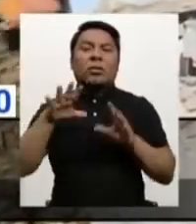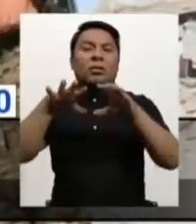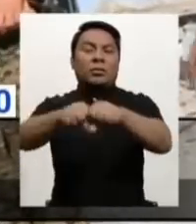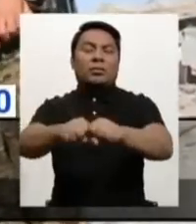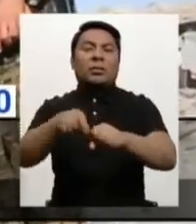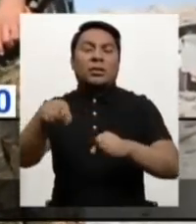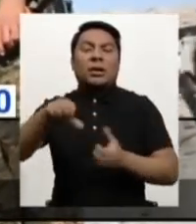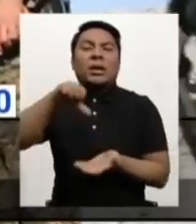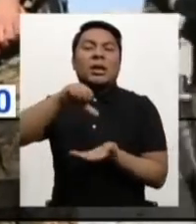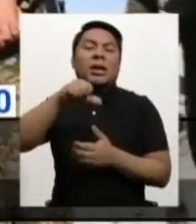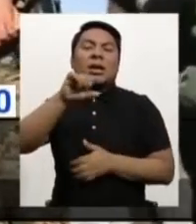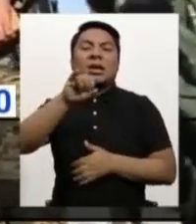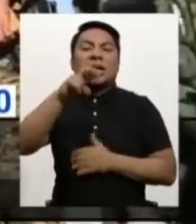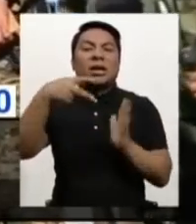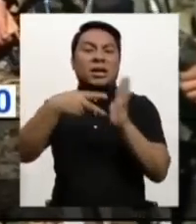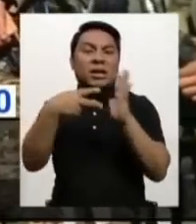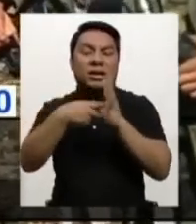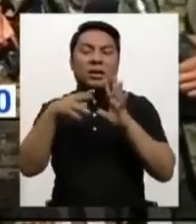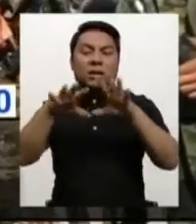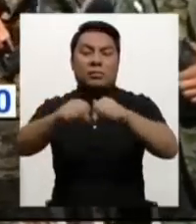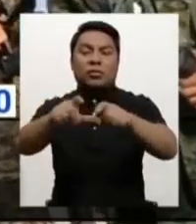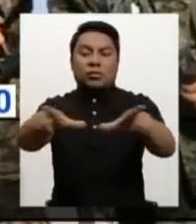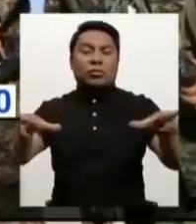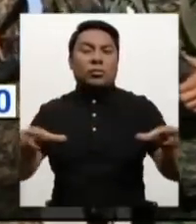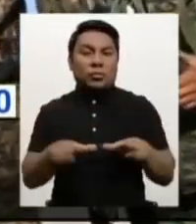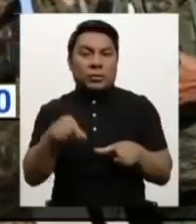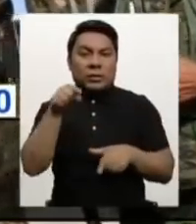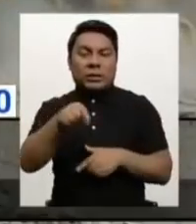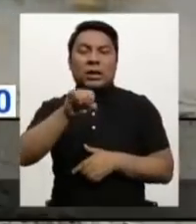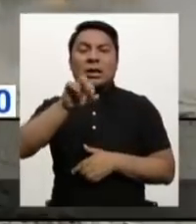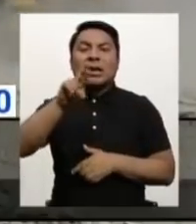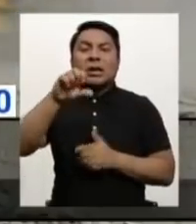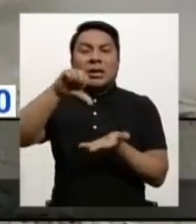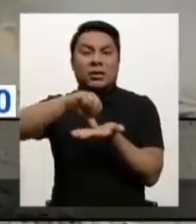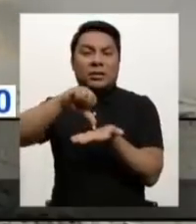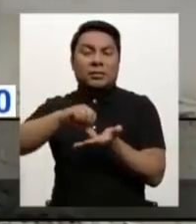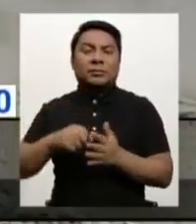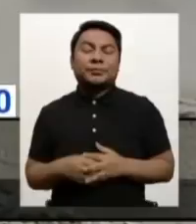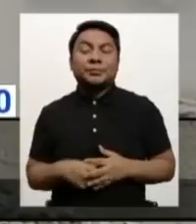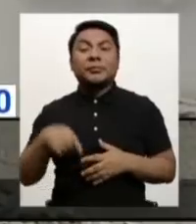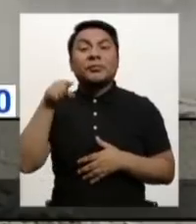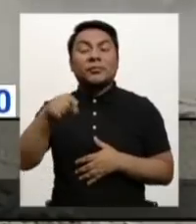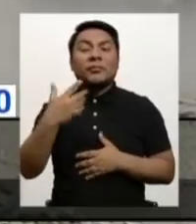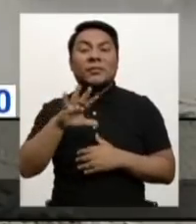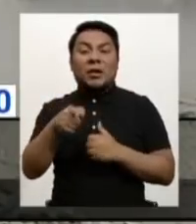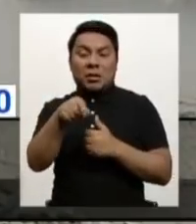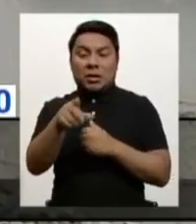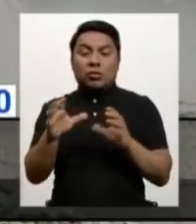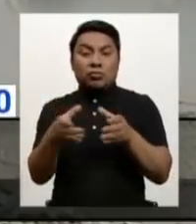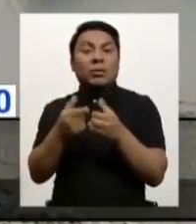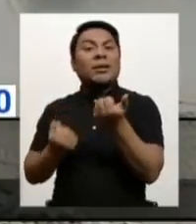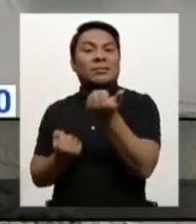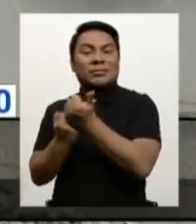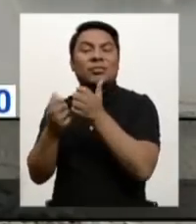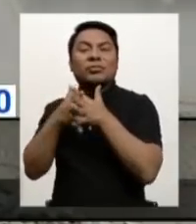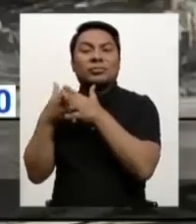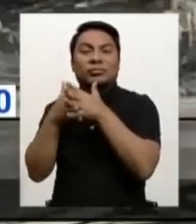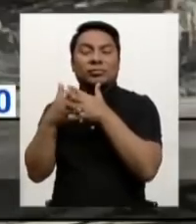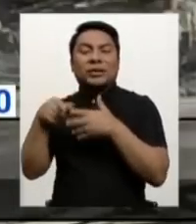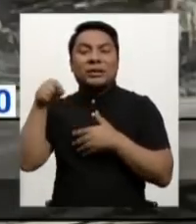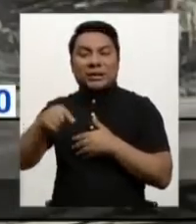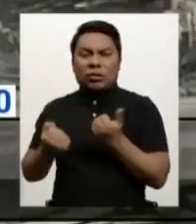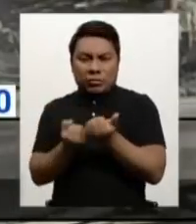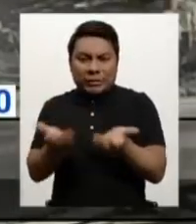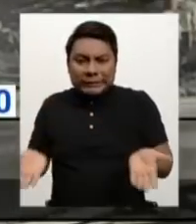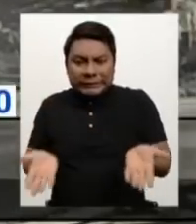recuperaron mosúl la otra capital del yihadismo pero en irak con el respaldo de los eeuu esta alianza de milicias